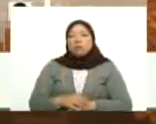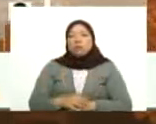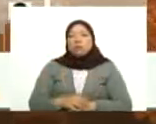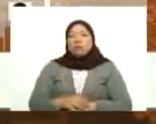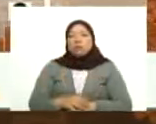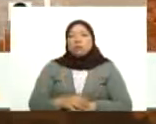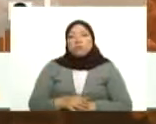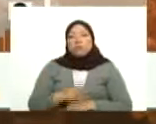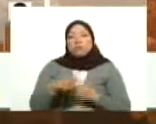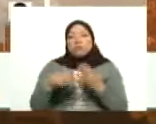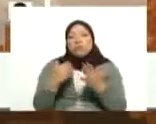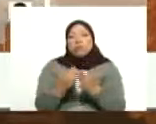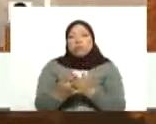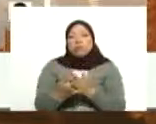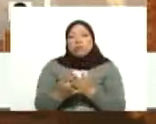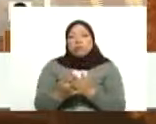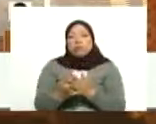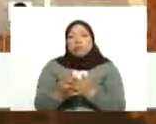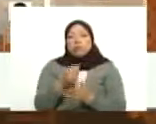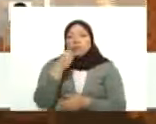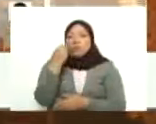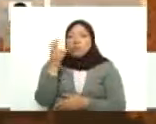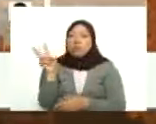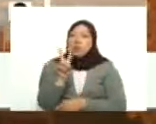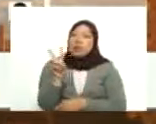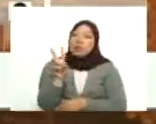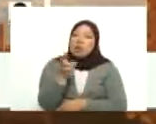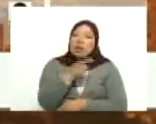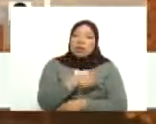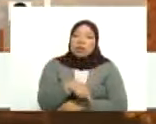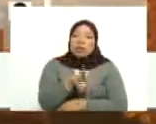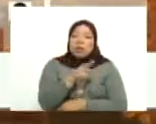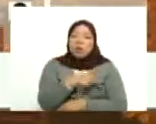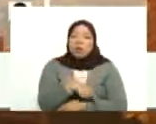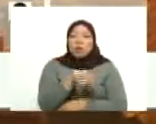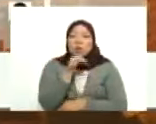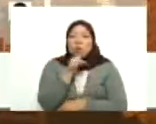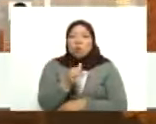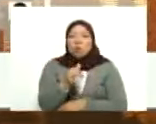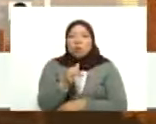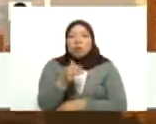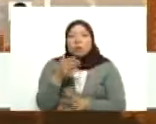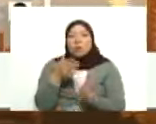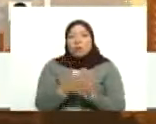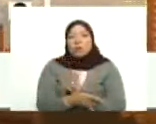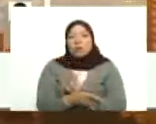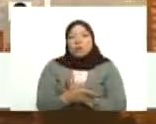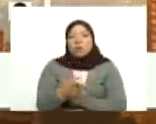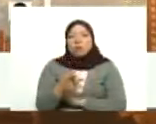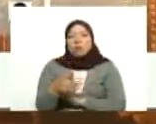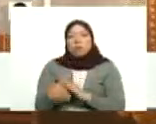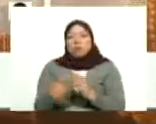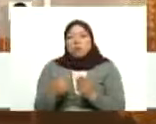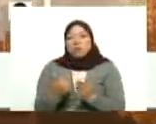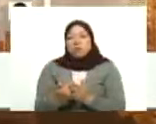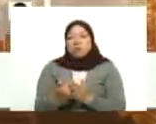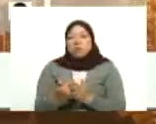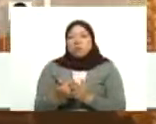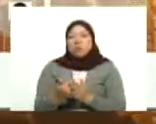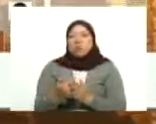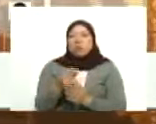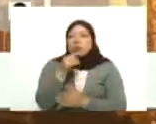sea una confrontación entre religiones. Eso es un relato que ha tratado de crearse